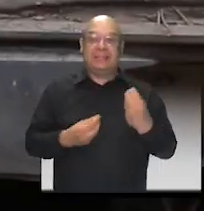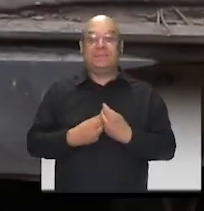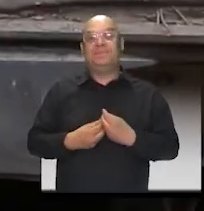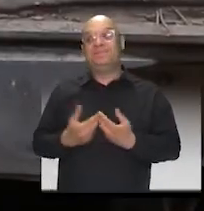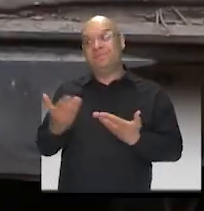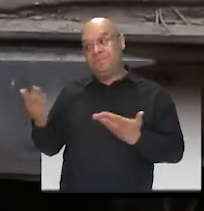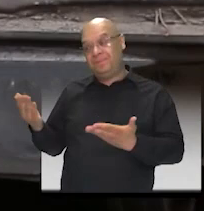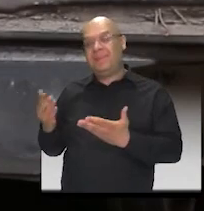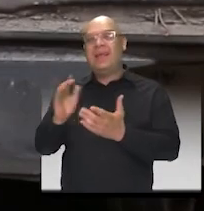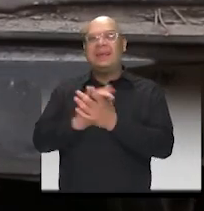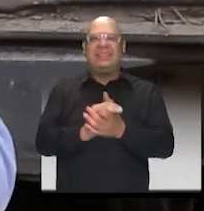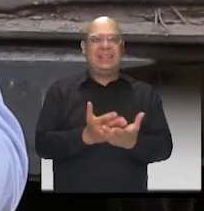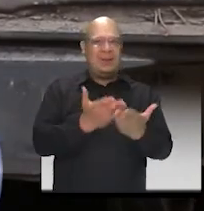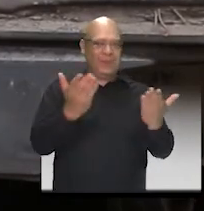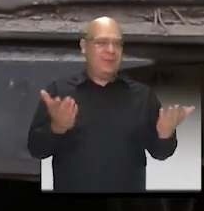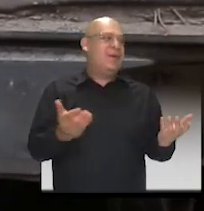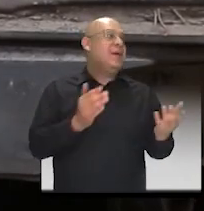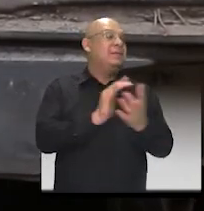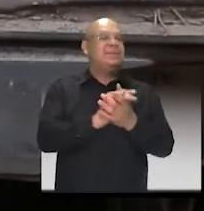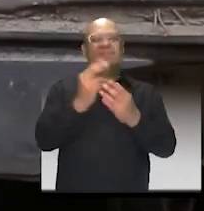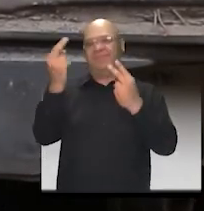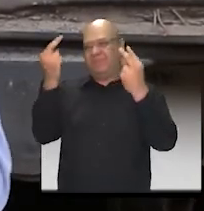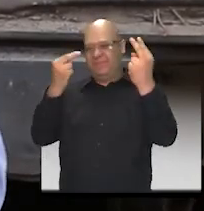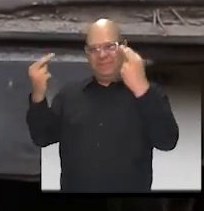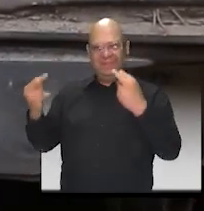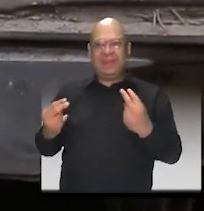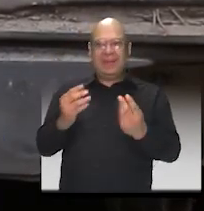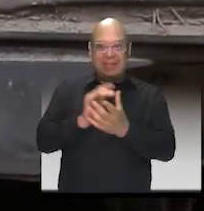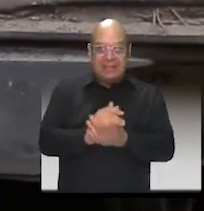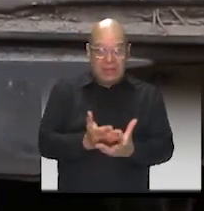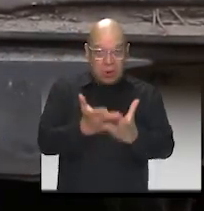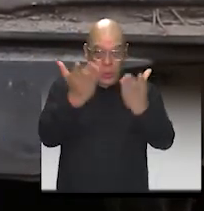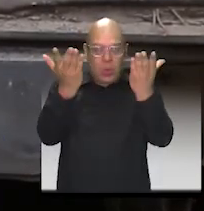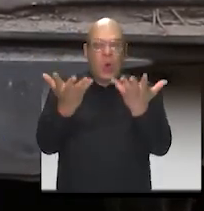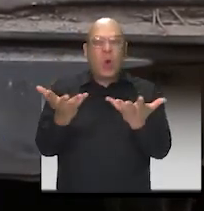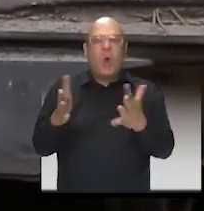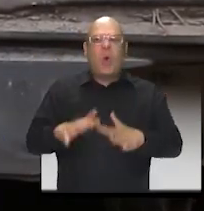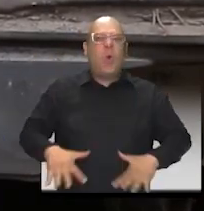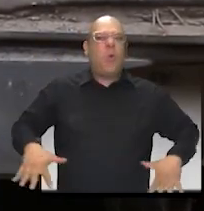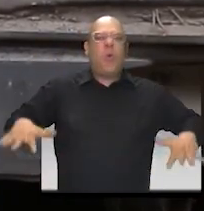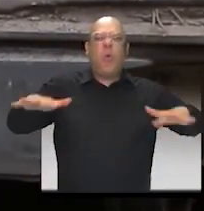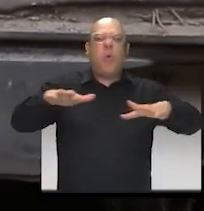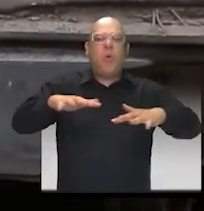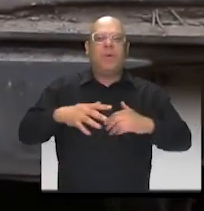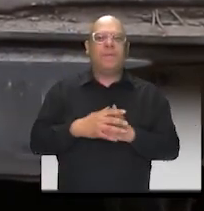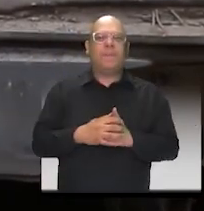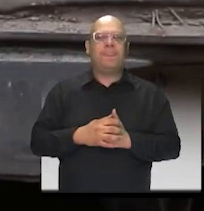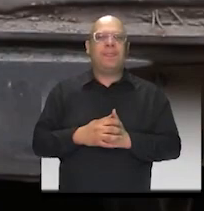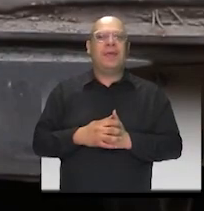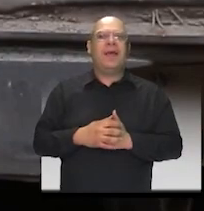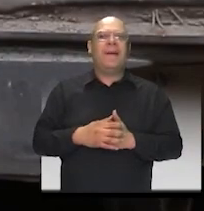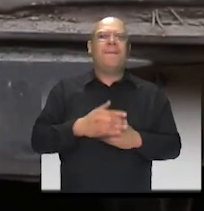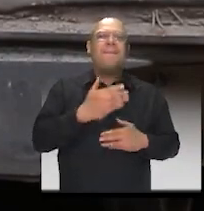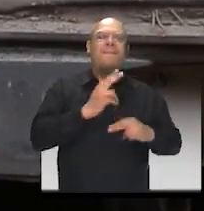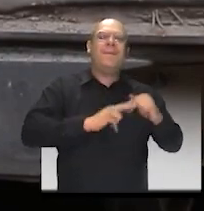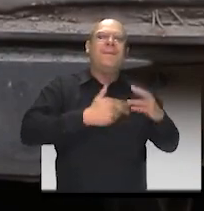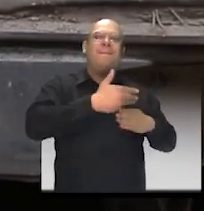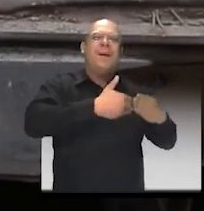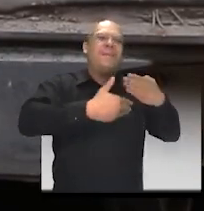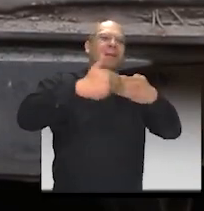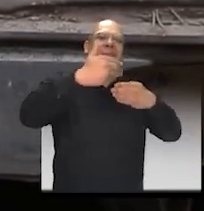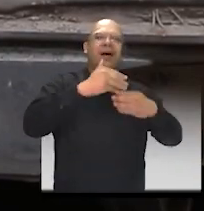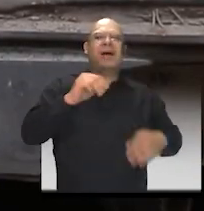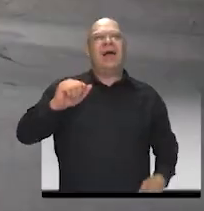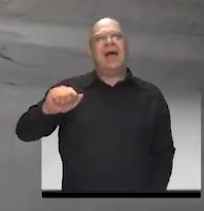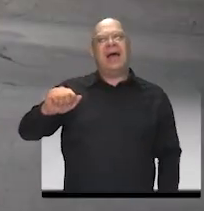un saludo especial para usted, para todos los televidentes. Hoy estamos en nuestro corregimiento, en la ladrillera Alcarraza.